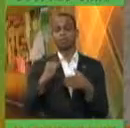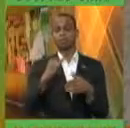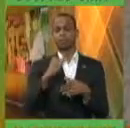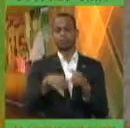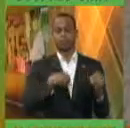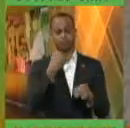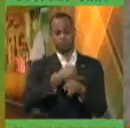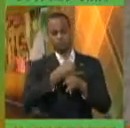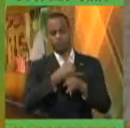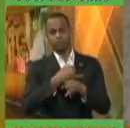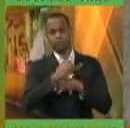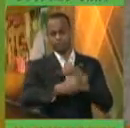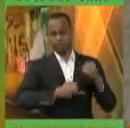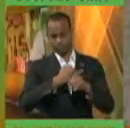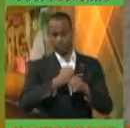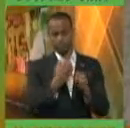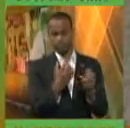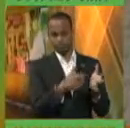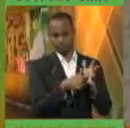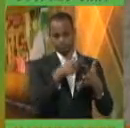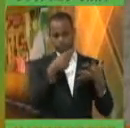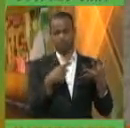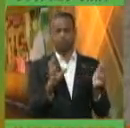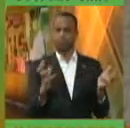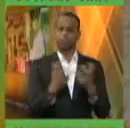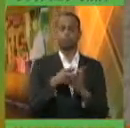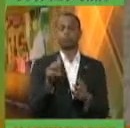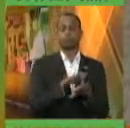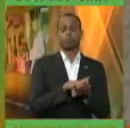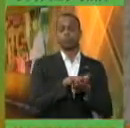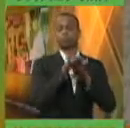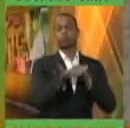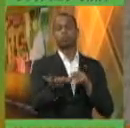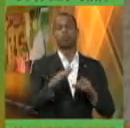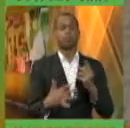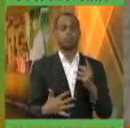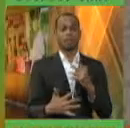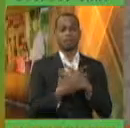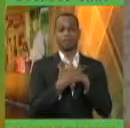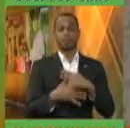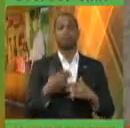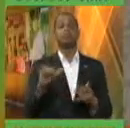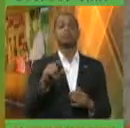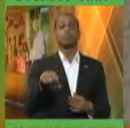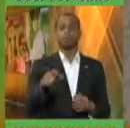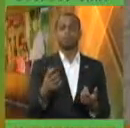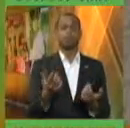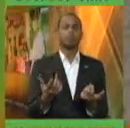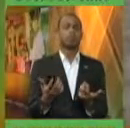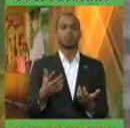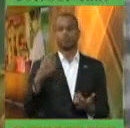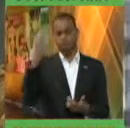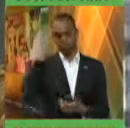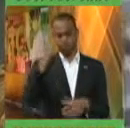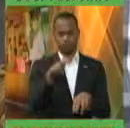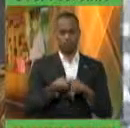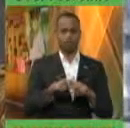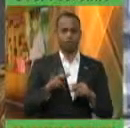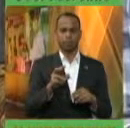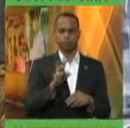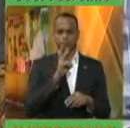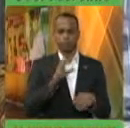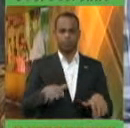también deben tener rampas de acceso a la playa como lo comentaba el director imagino en fin debe tener una silla anfibia somos pioneros en este sentido